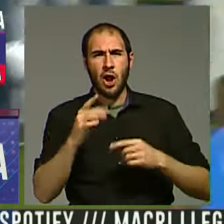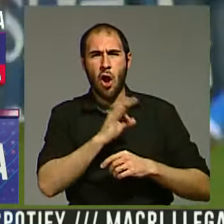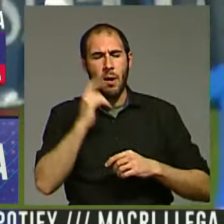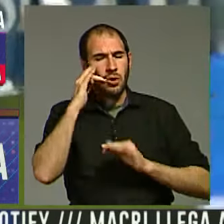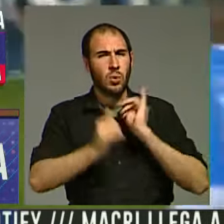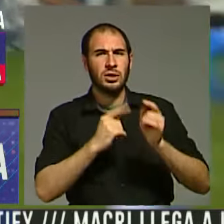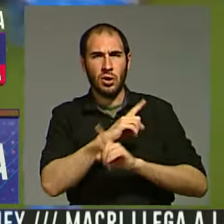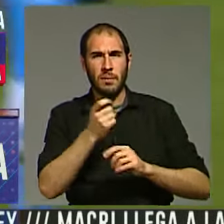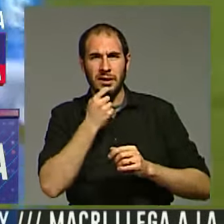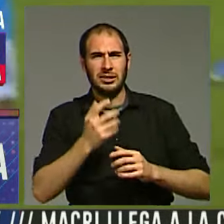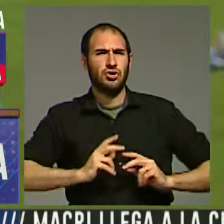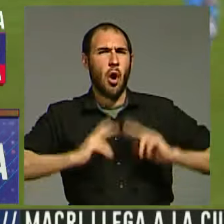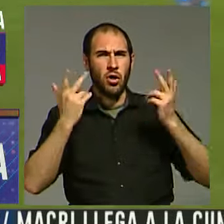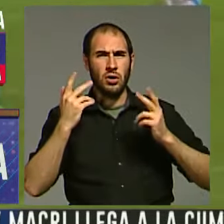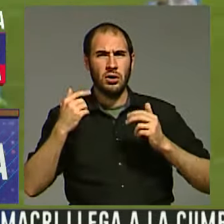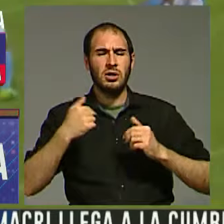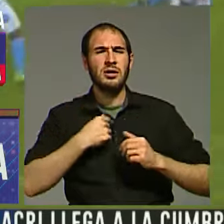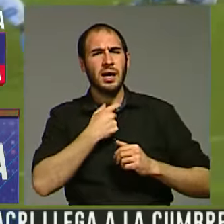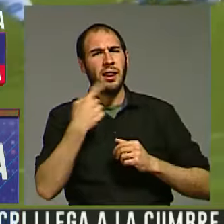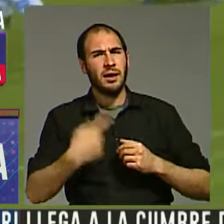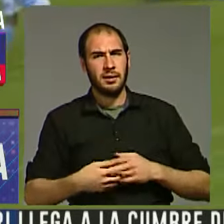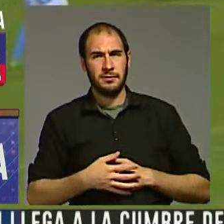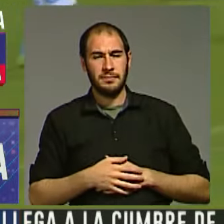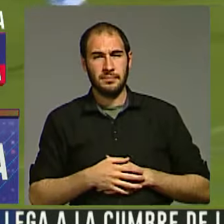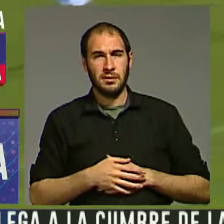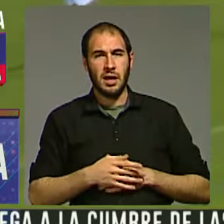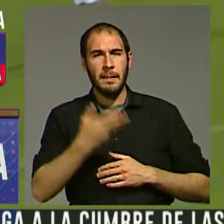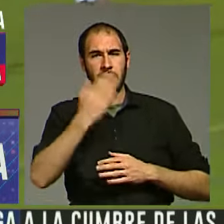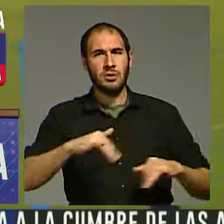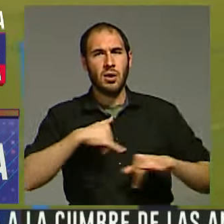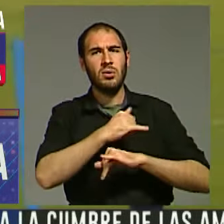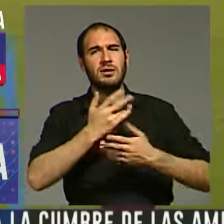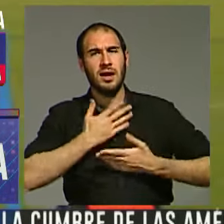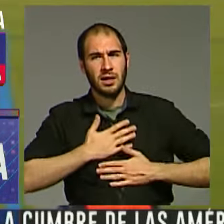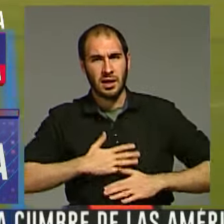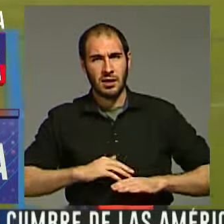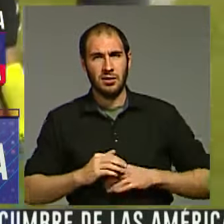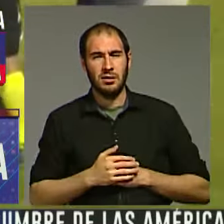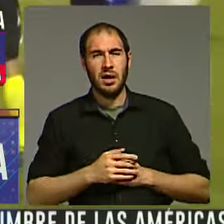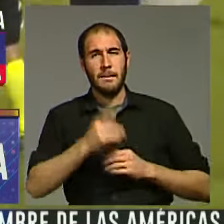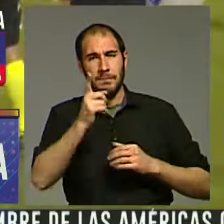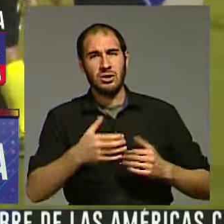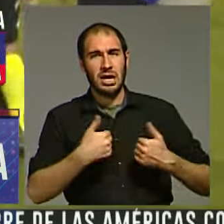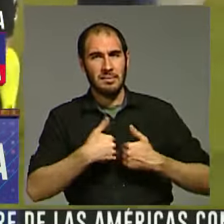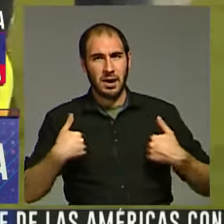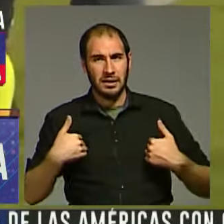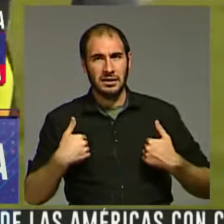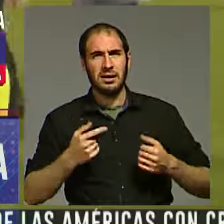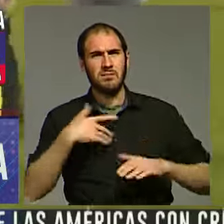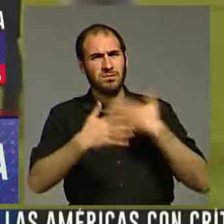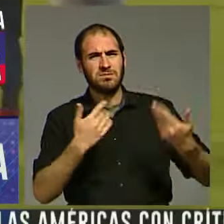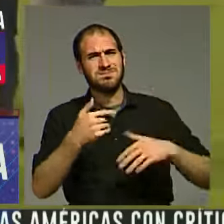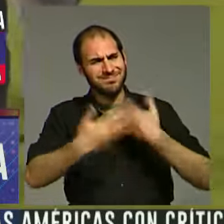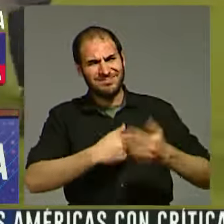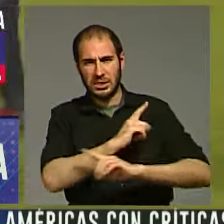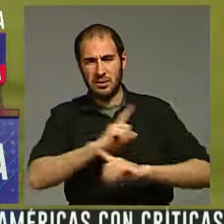porque estaría con bronca. Yo sé lo que quiero fundamentalmente, transmitir a la gente tranquilidad, al hincha Gimnasia, que no haga disturbios, que no haga